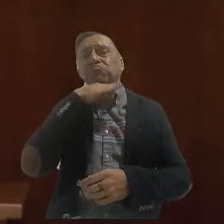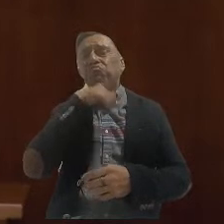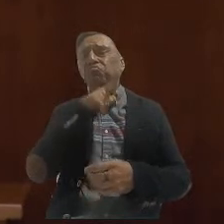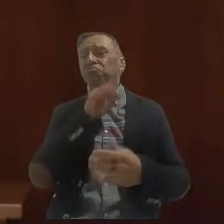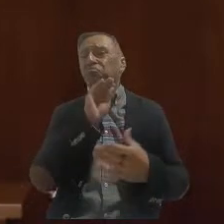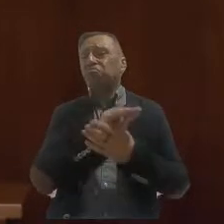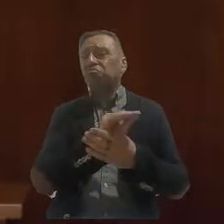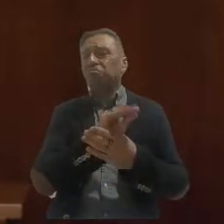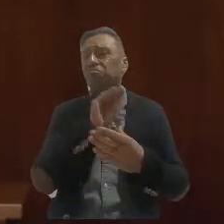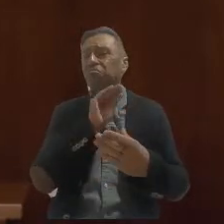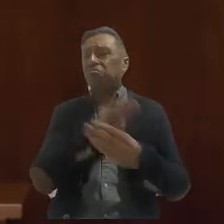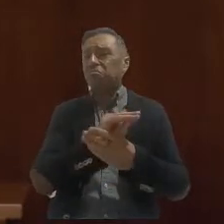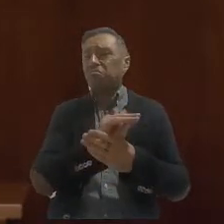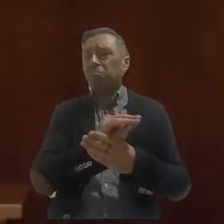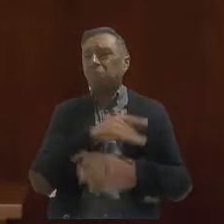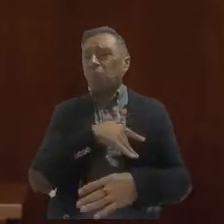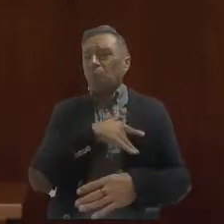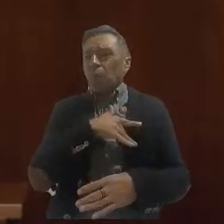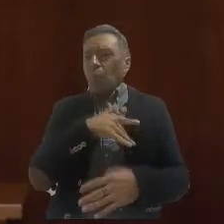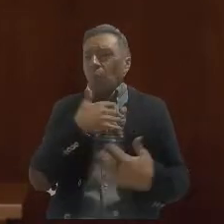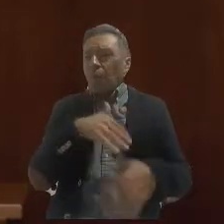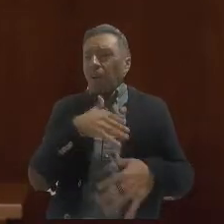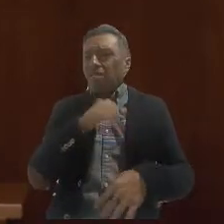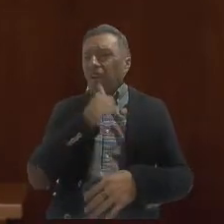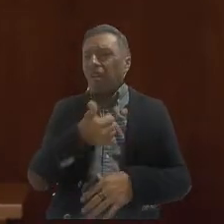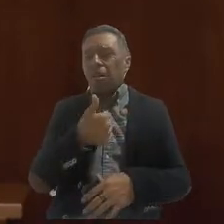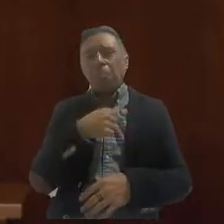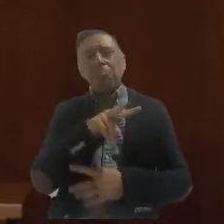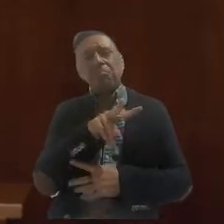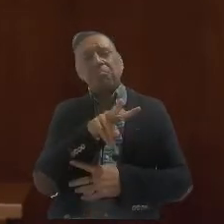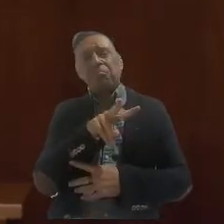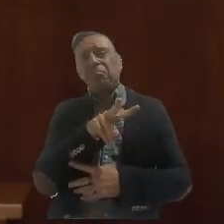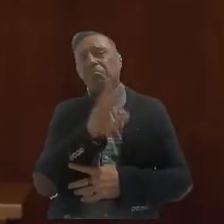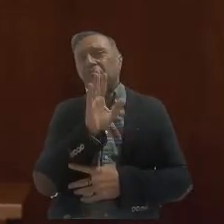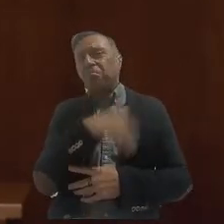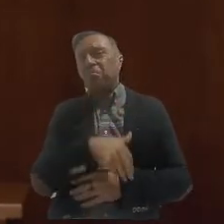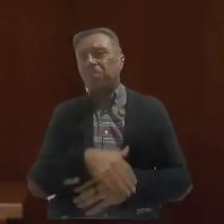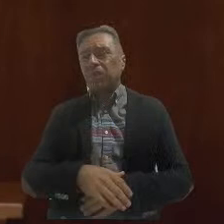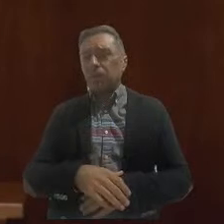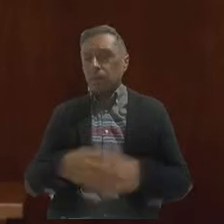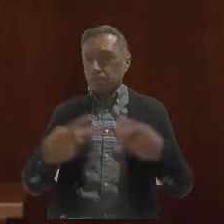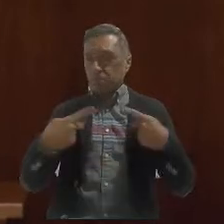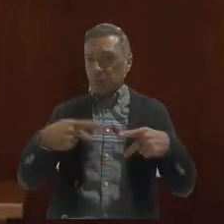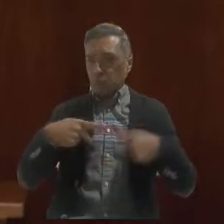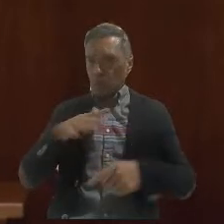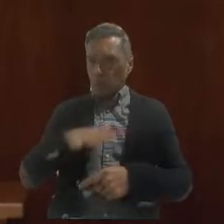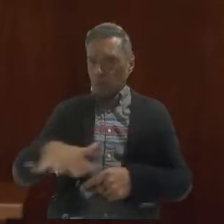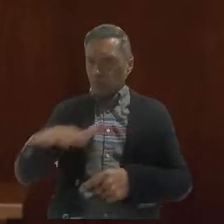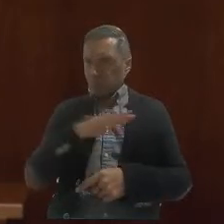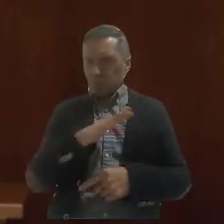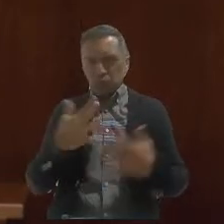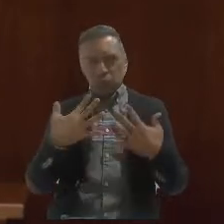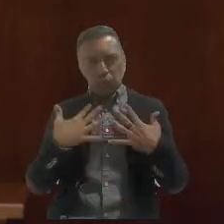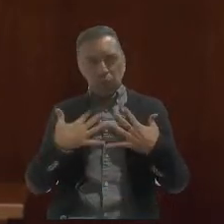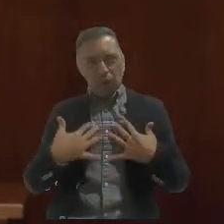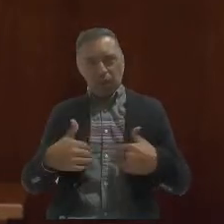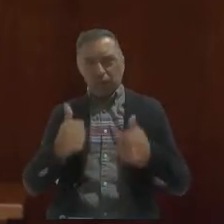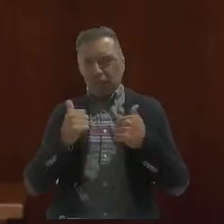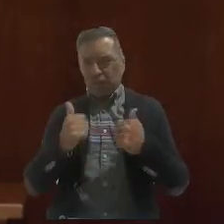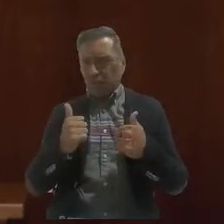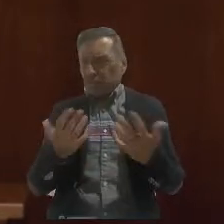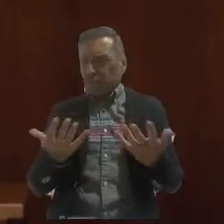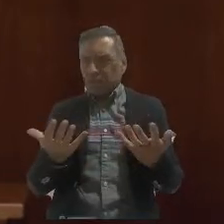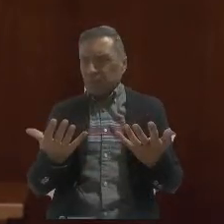y se explica la ciudadanía cómo se utiliza a